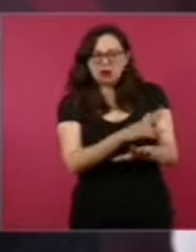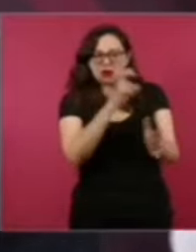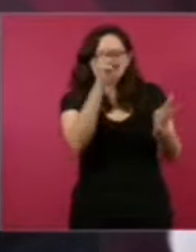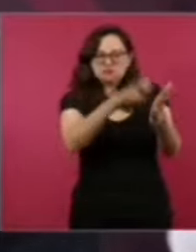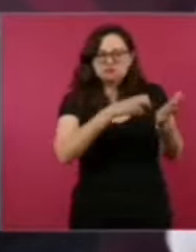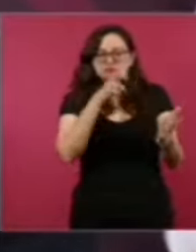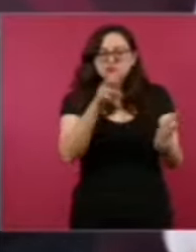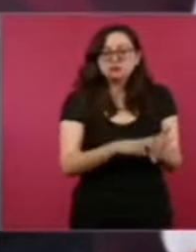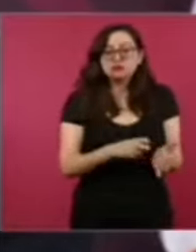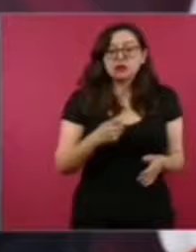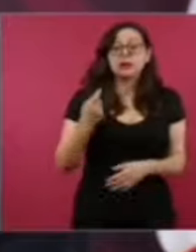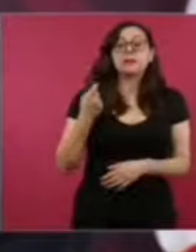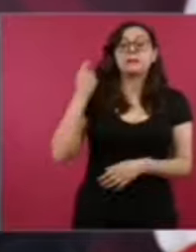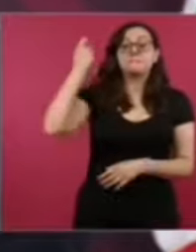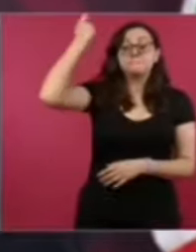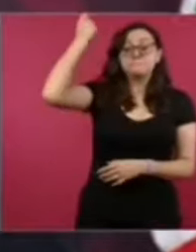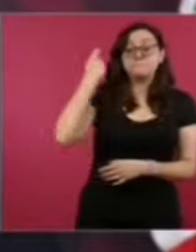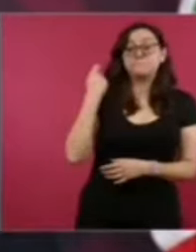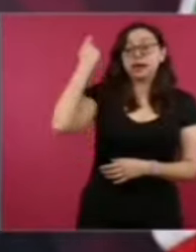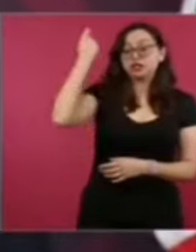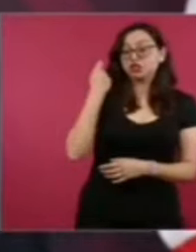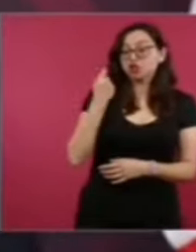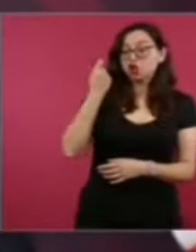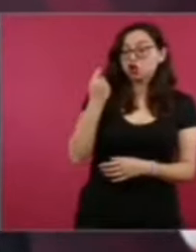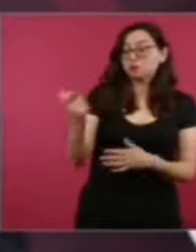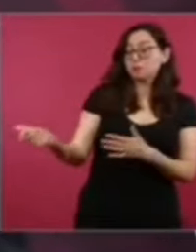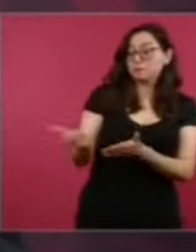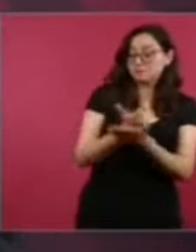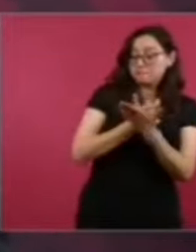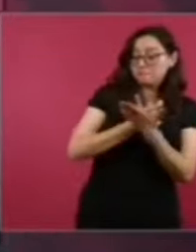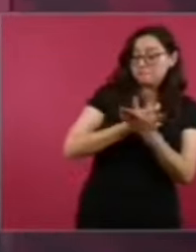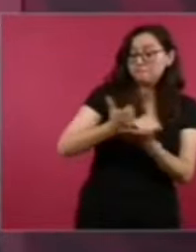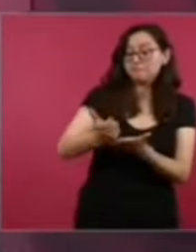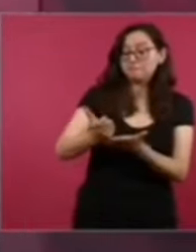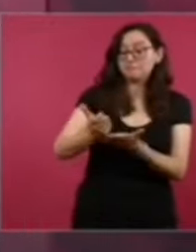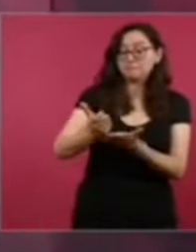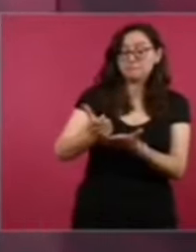para que se redujera el monto